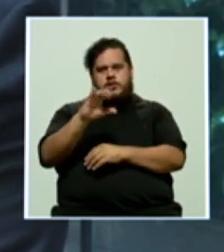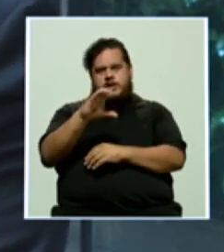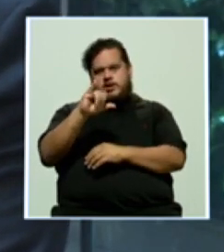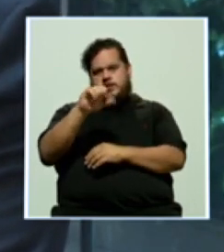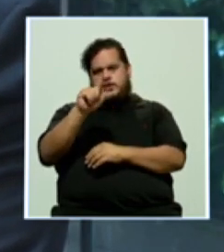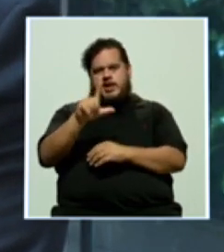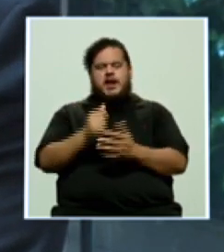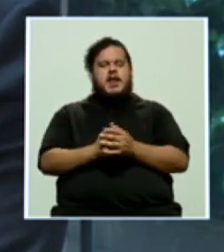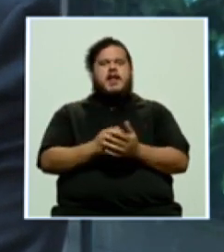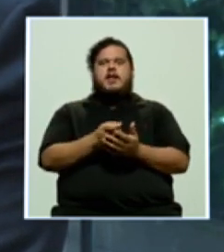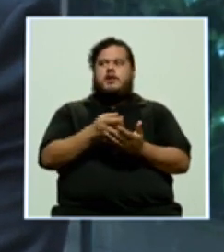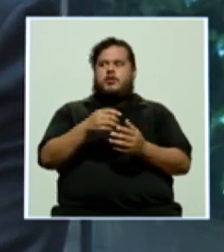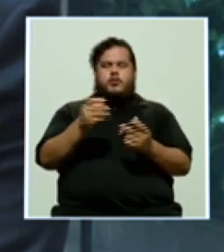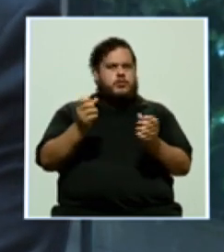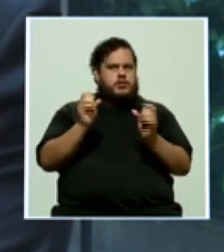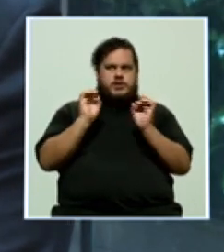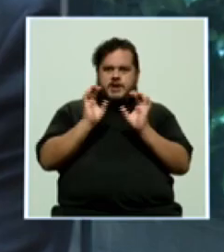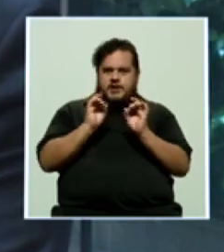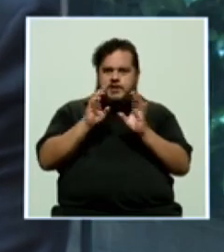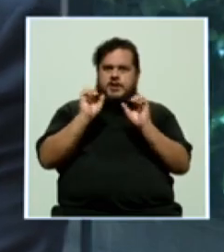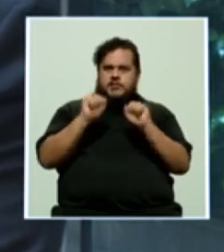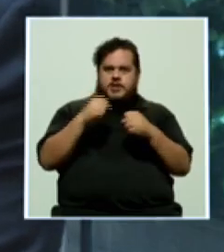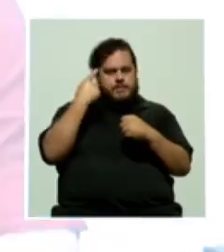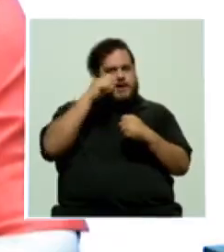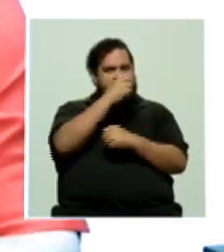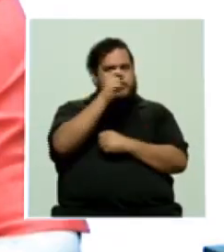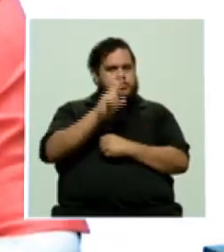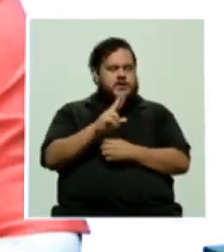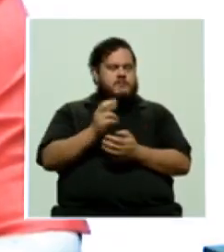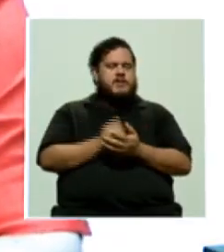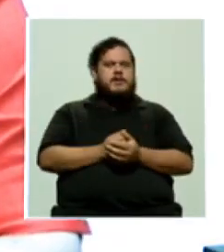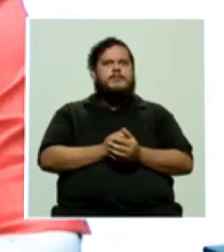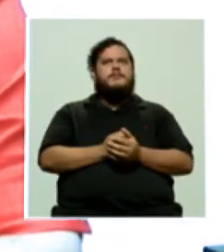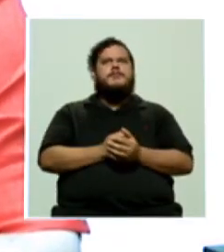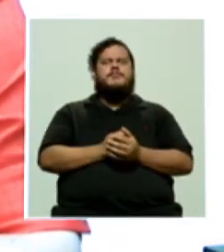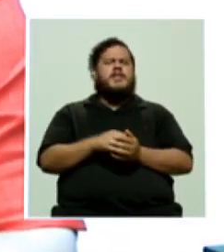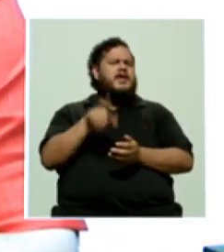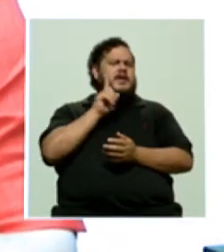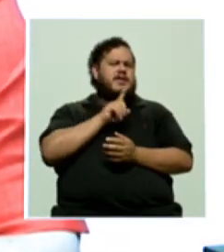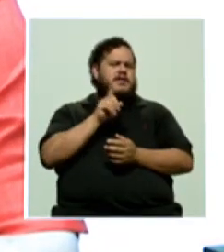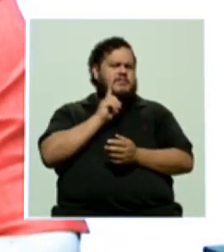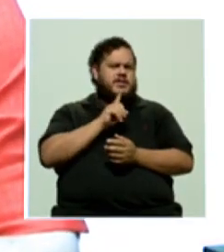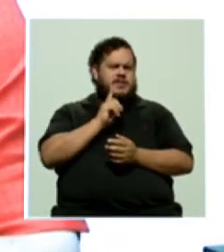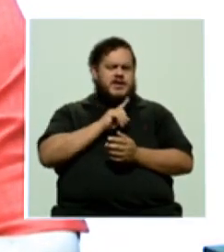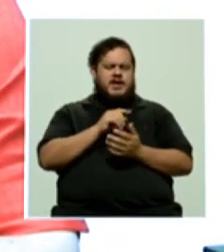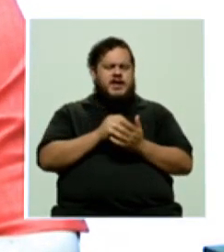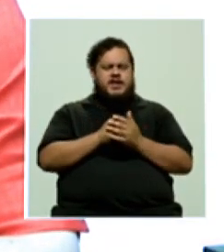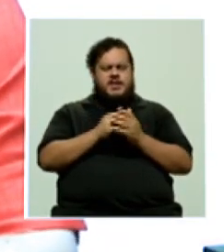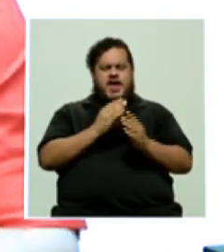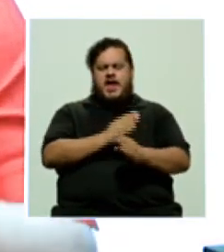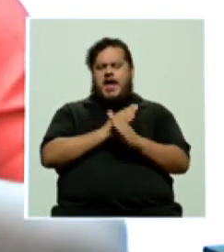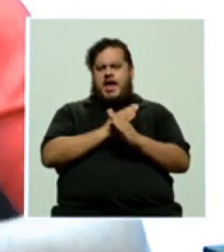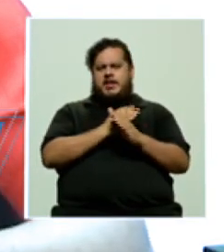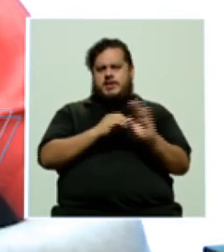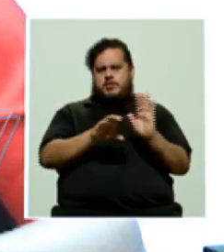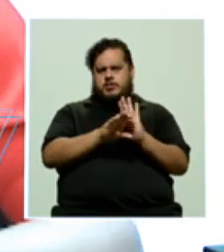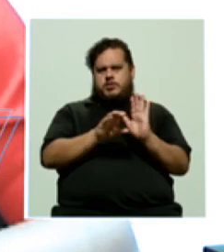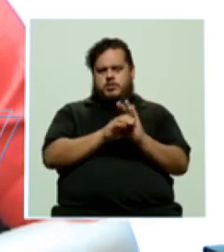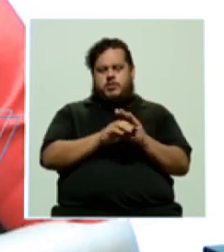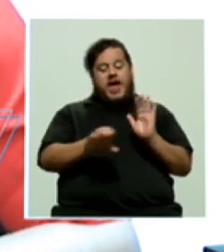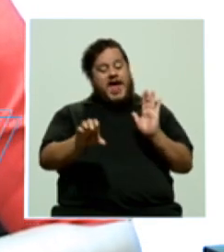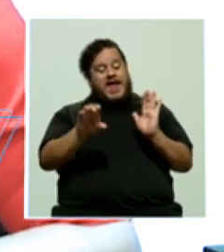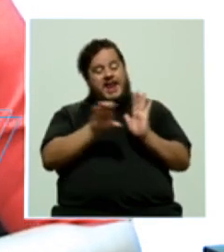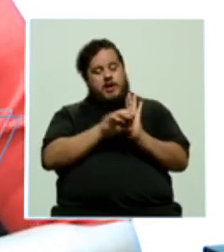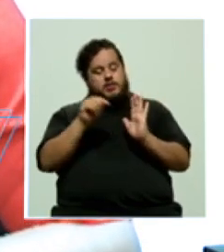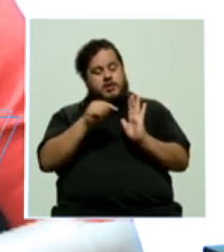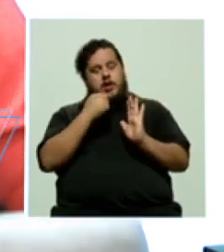la democracia, para la República de Costa Rica como tal. Sí, es falso que sea inconstitucional. Lo que establece la Constitución